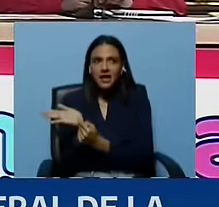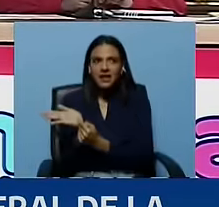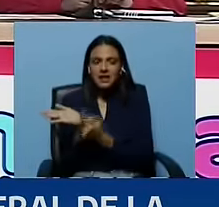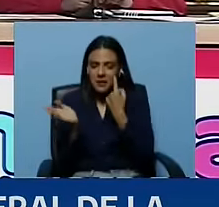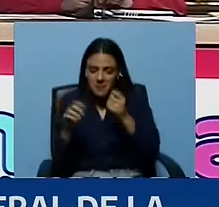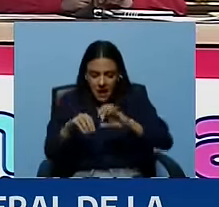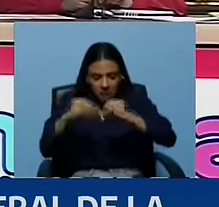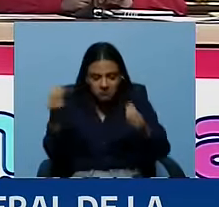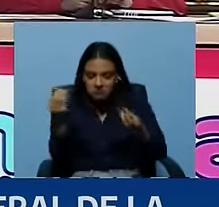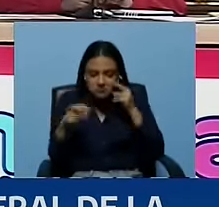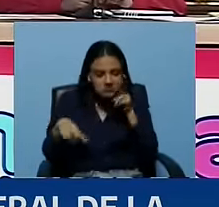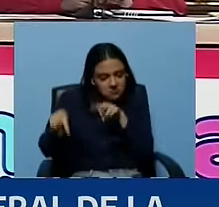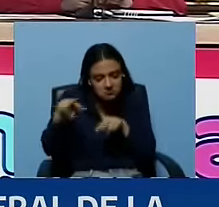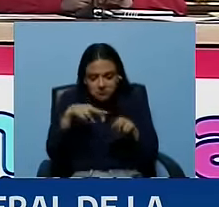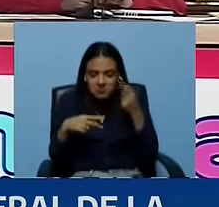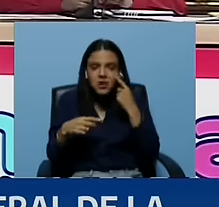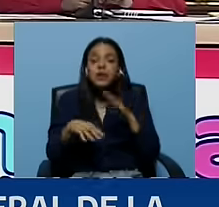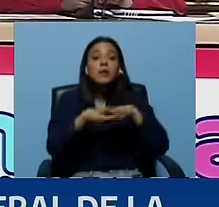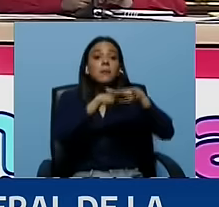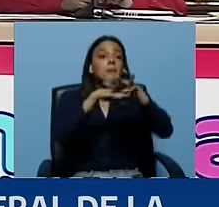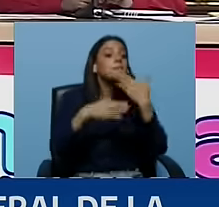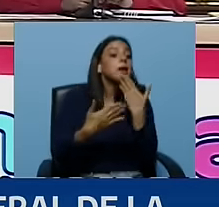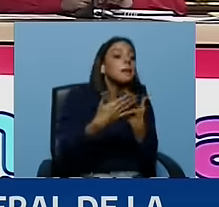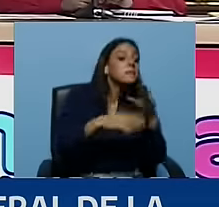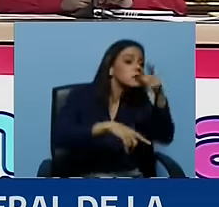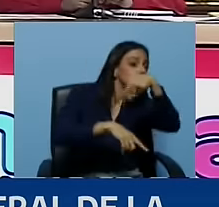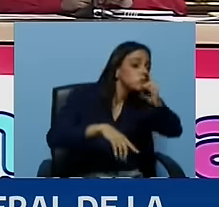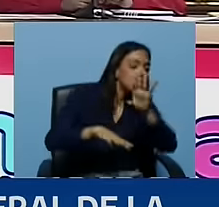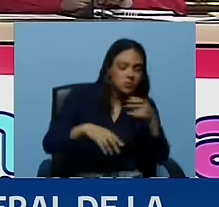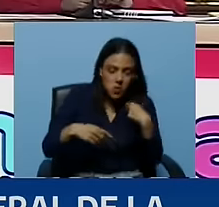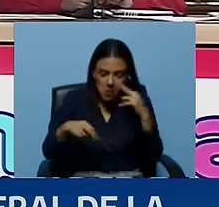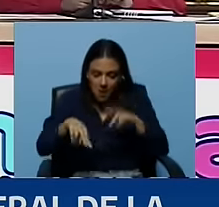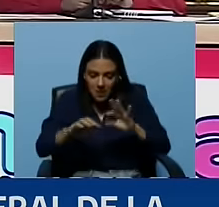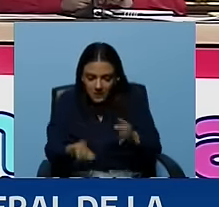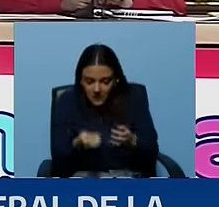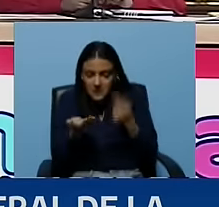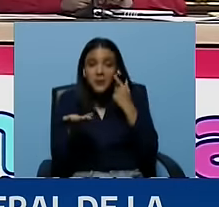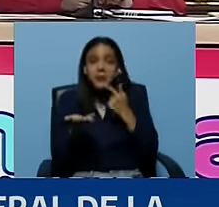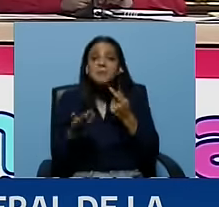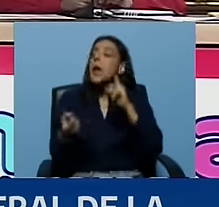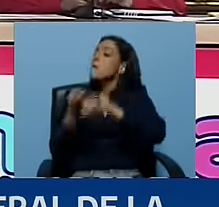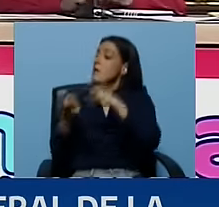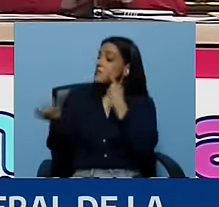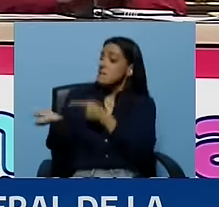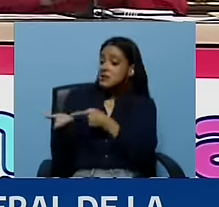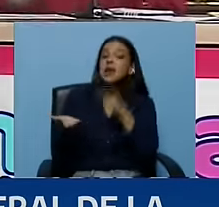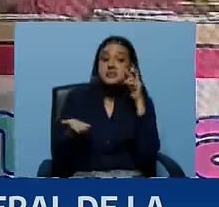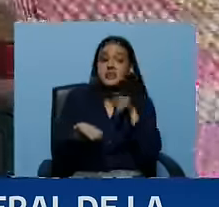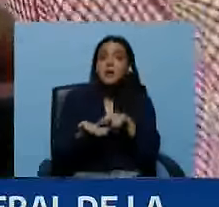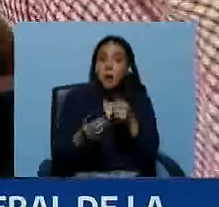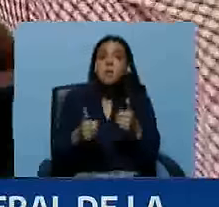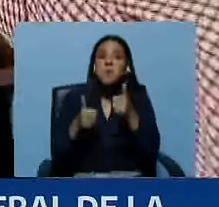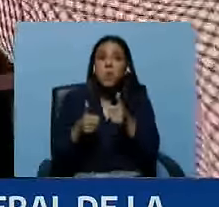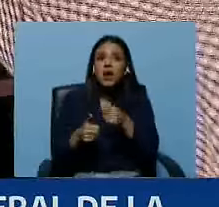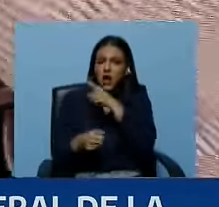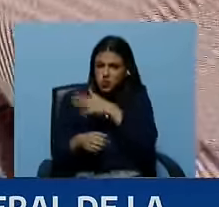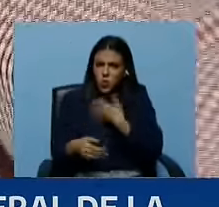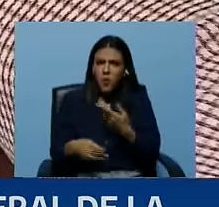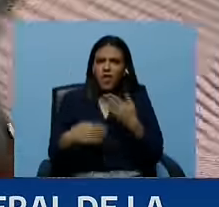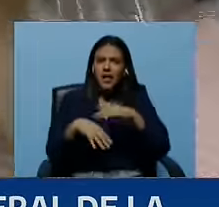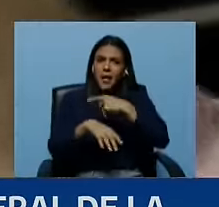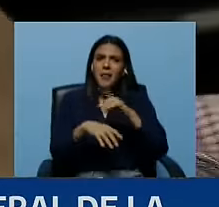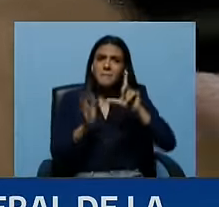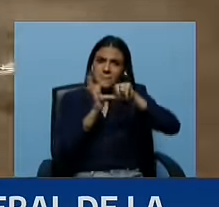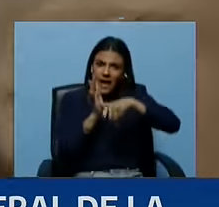Vamos a ver. Con su permiso. Esta caraotica se ve buena, Silita. ¿Tú te atreves a prepararme una caraotica